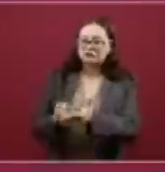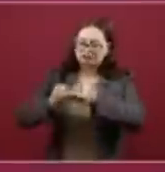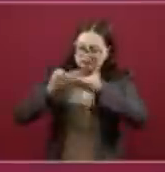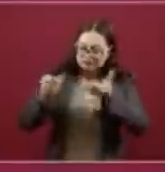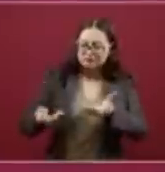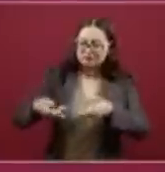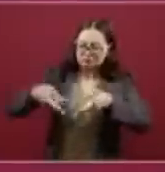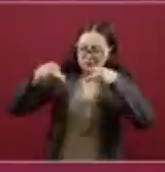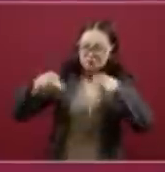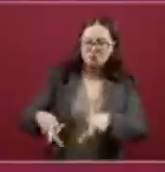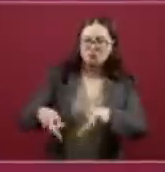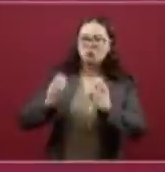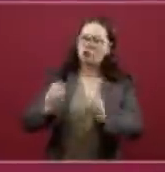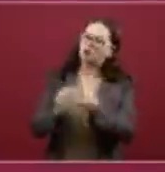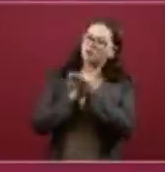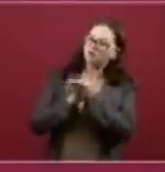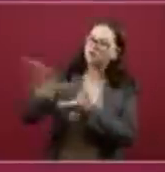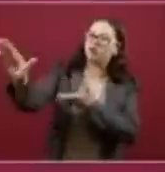destierro.